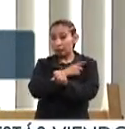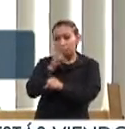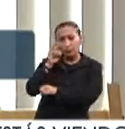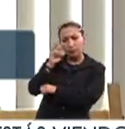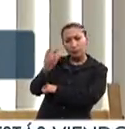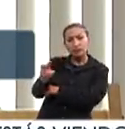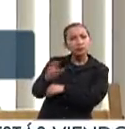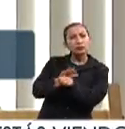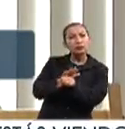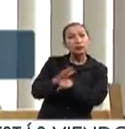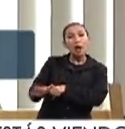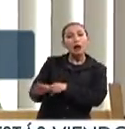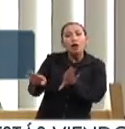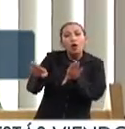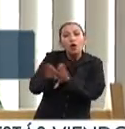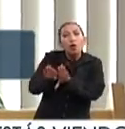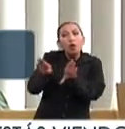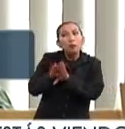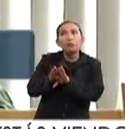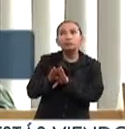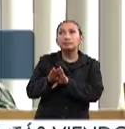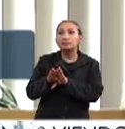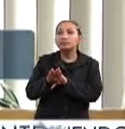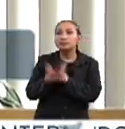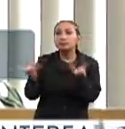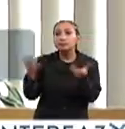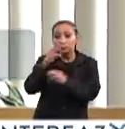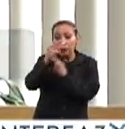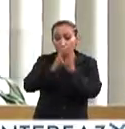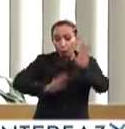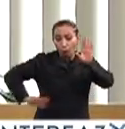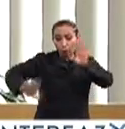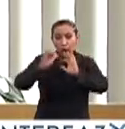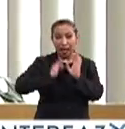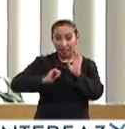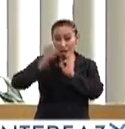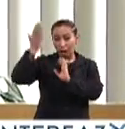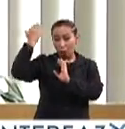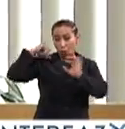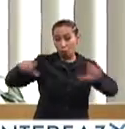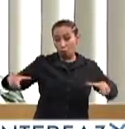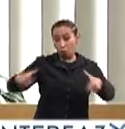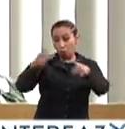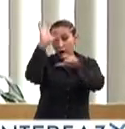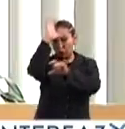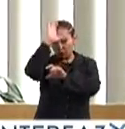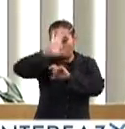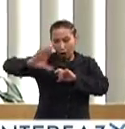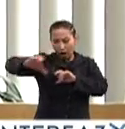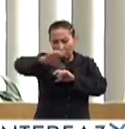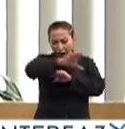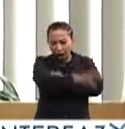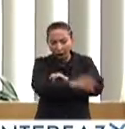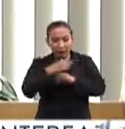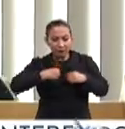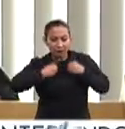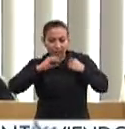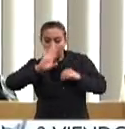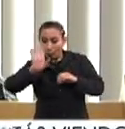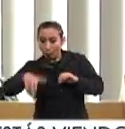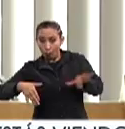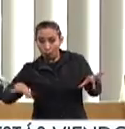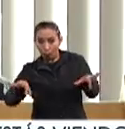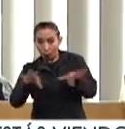advertir es cómo en el mundo prehispánico esta relación vida-muerte, al